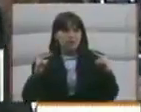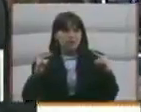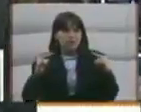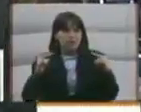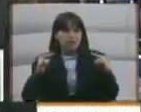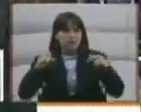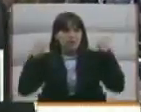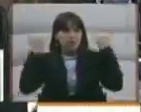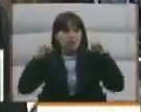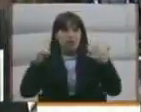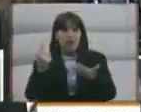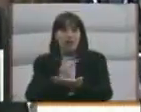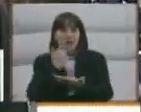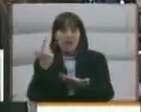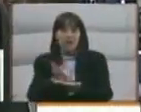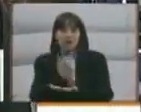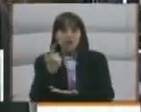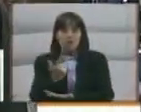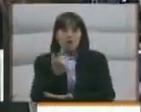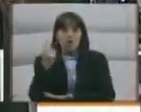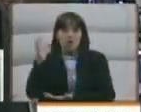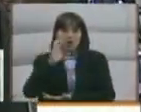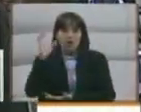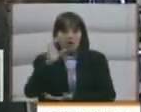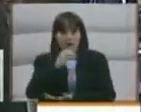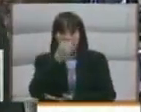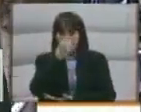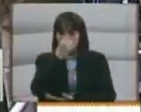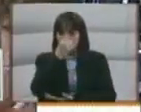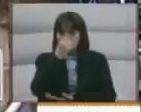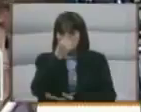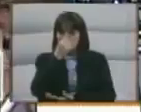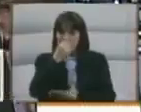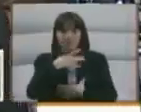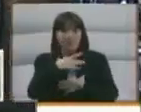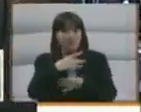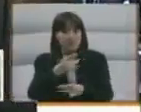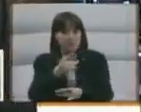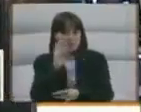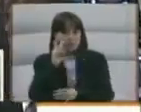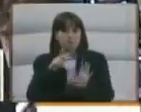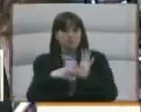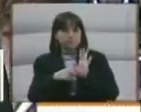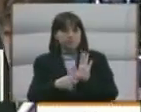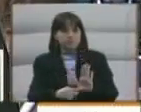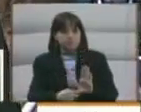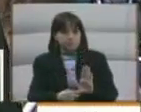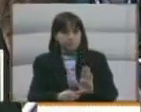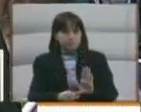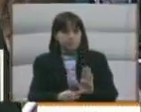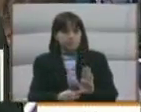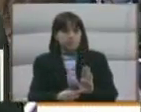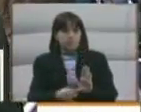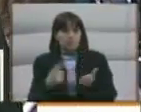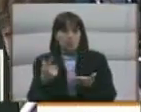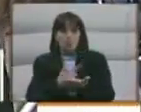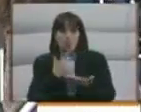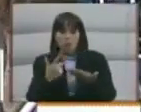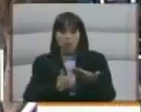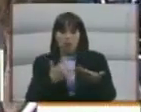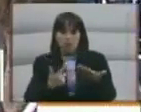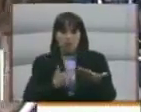del Libro de Caracas, un evento realmente interesante, ya les vamos a mostrar, también nosotros estuvimos ahí presentando un libro, pero por lo pronto vean